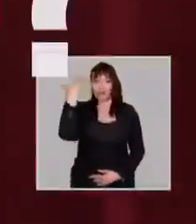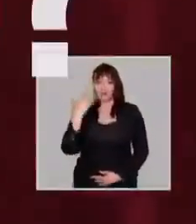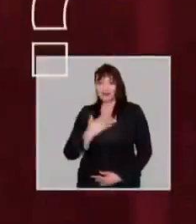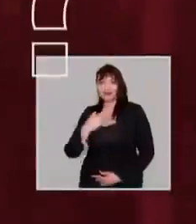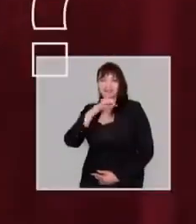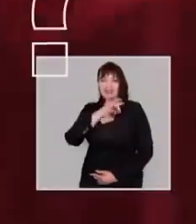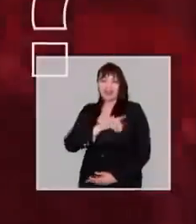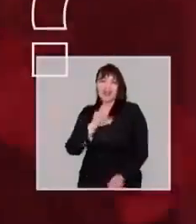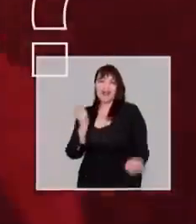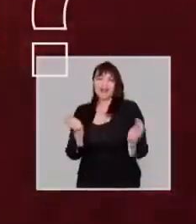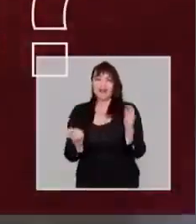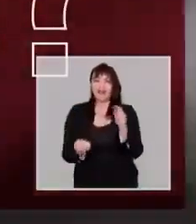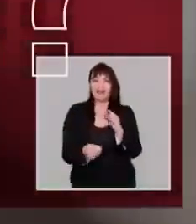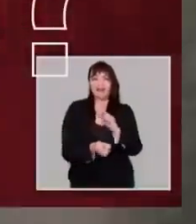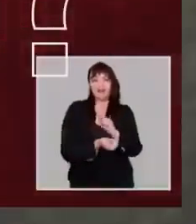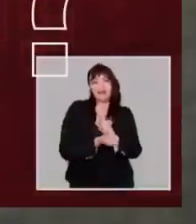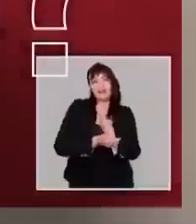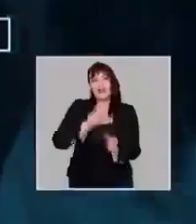¡Gracias!